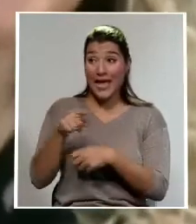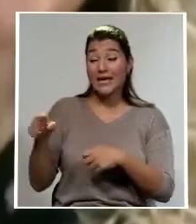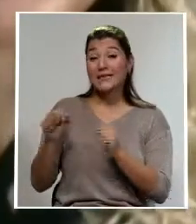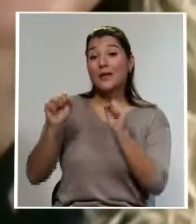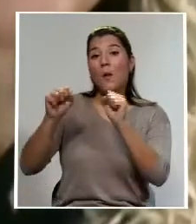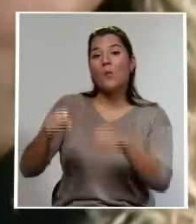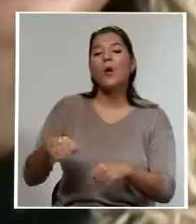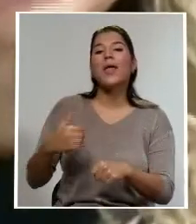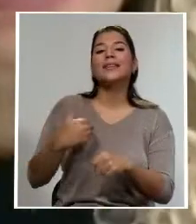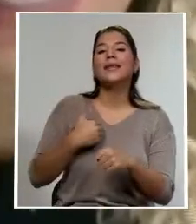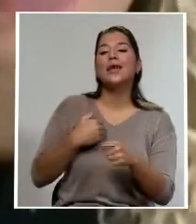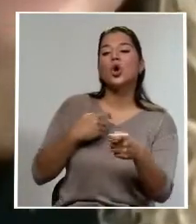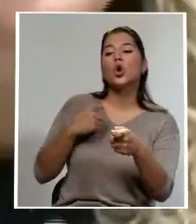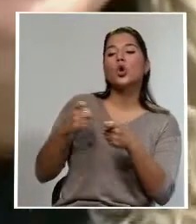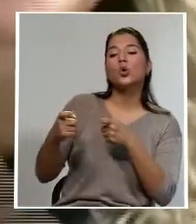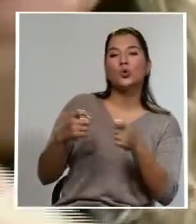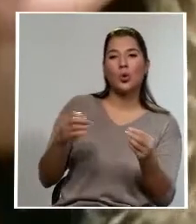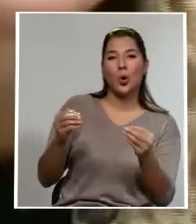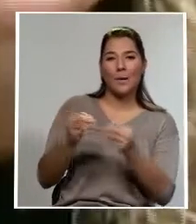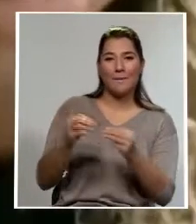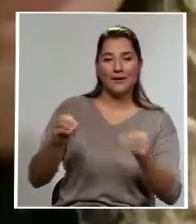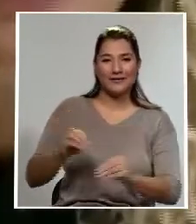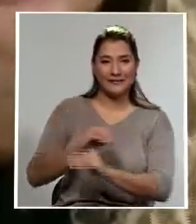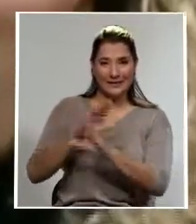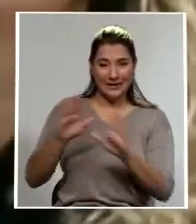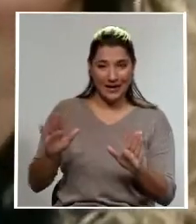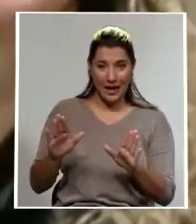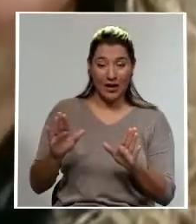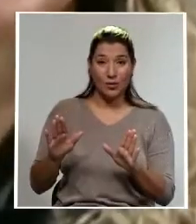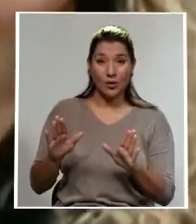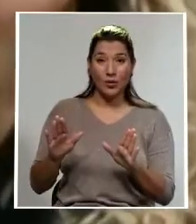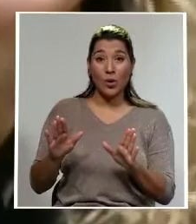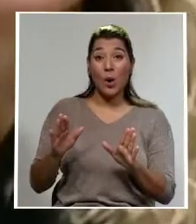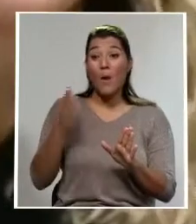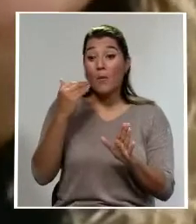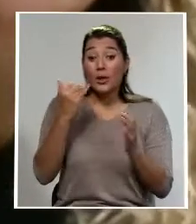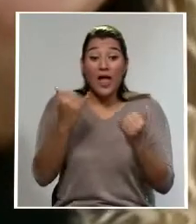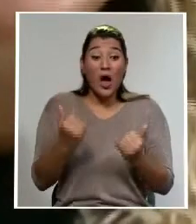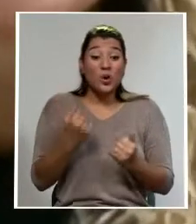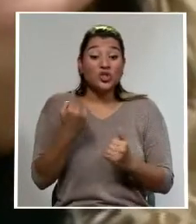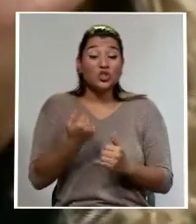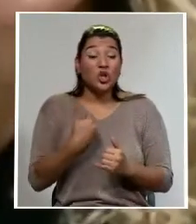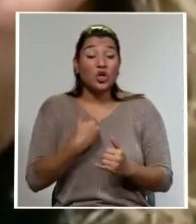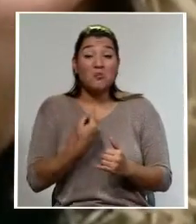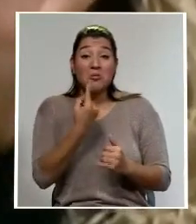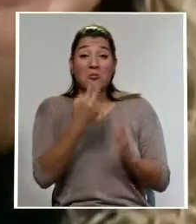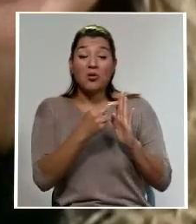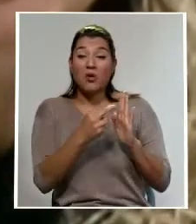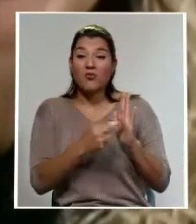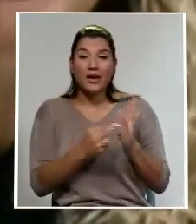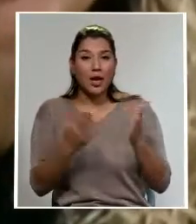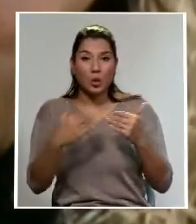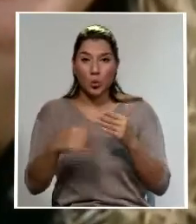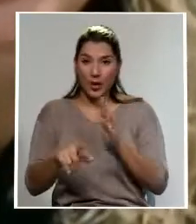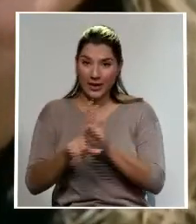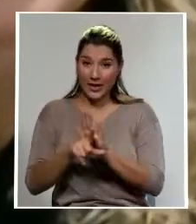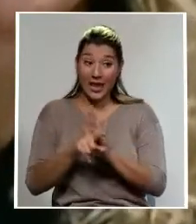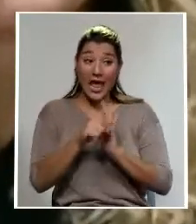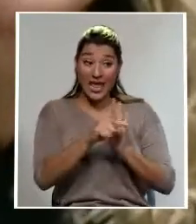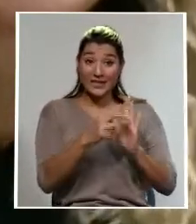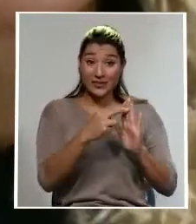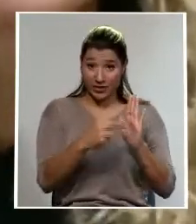una regulación más clara que hoy está solamente en un reglamento, que incluso el reglamento se viene trabajando para